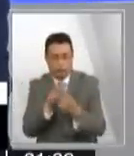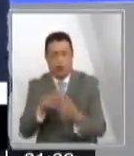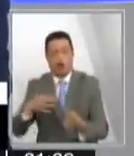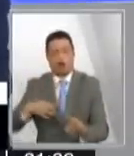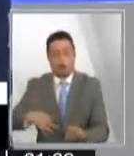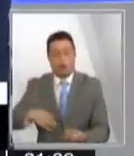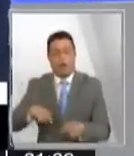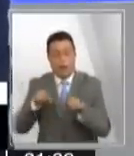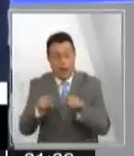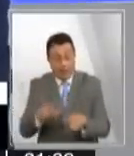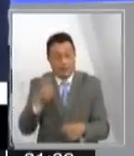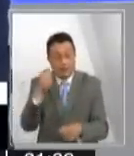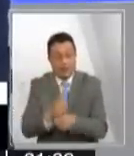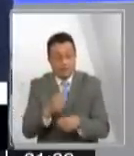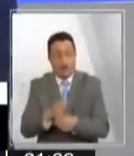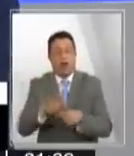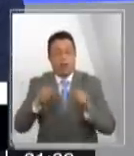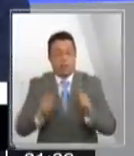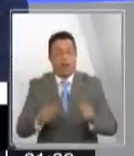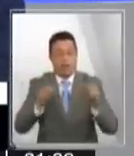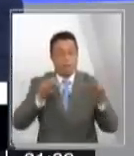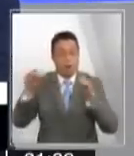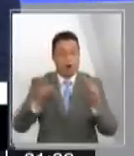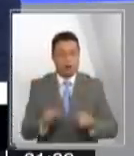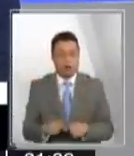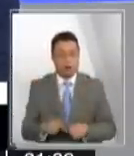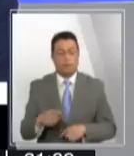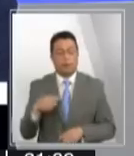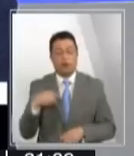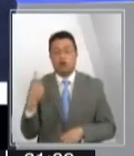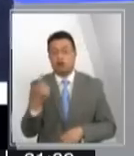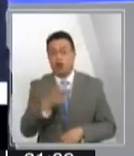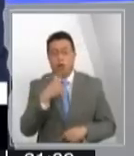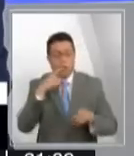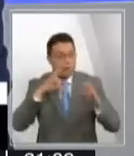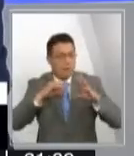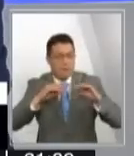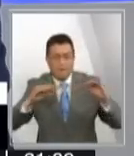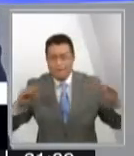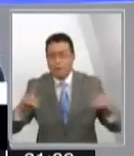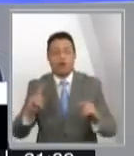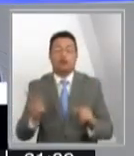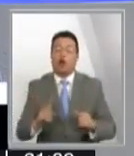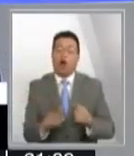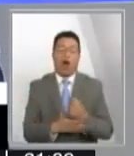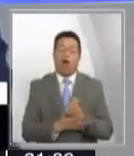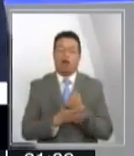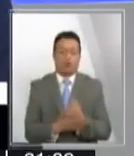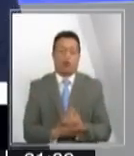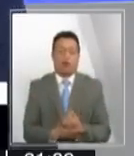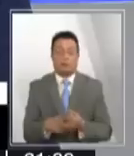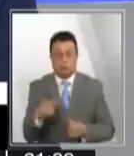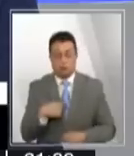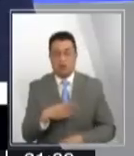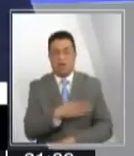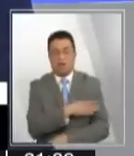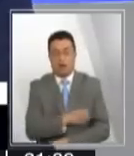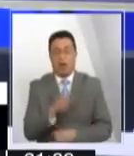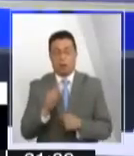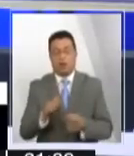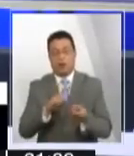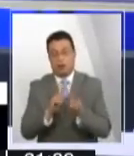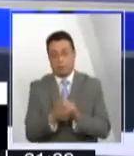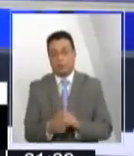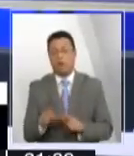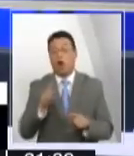Esa es la tarea que nos demanda la política. Todos estos ruidos alrededor no ayudan y yo tengo fe en que podemos cambiar las cosas. Otro